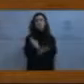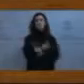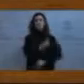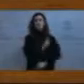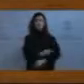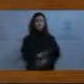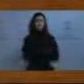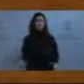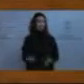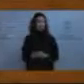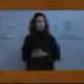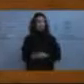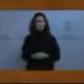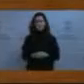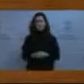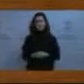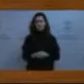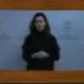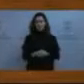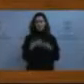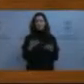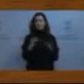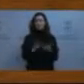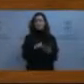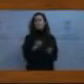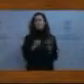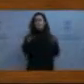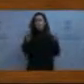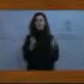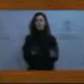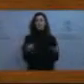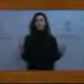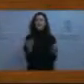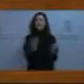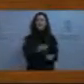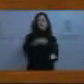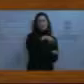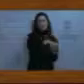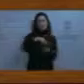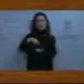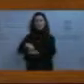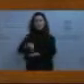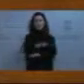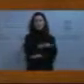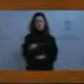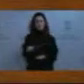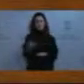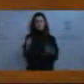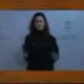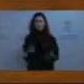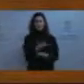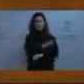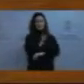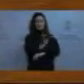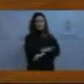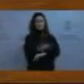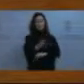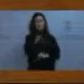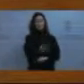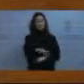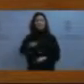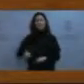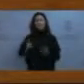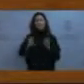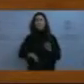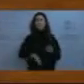premio. Y mire, tecnificación. Vamos a ver, tenemos 2 centros de tecnificación, pero la tecnificación es que los deportistas asturianos de determinadas